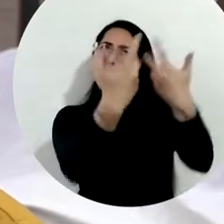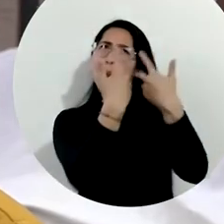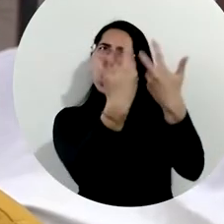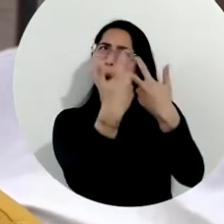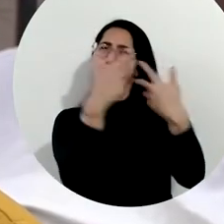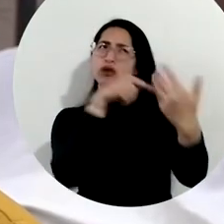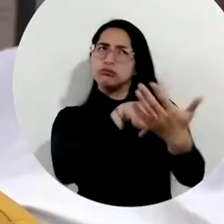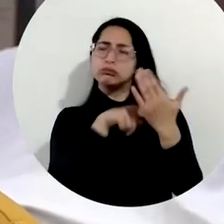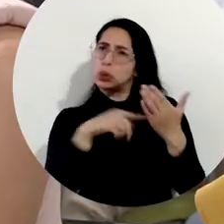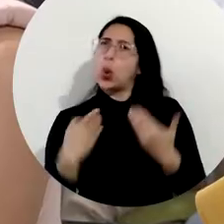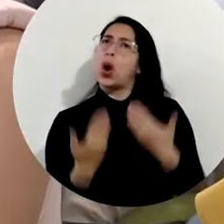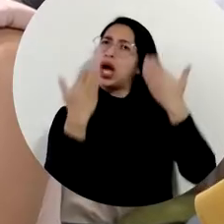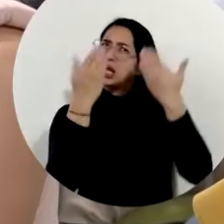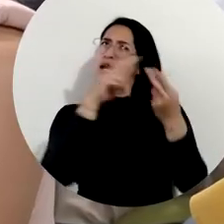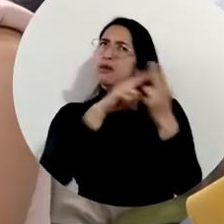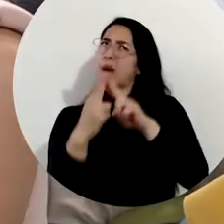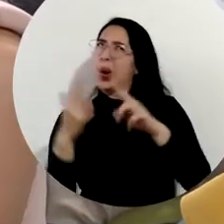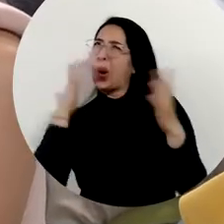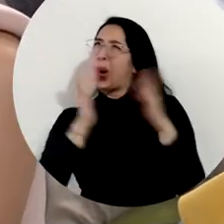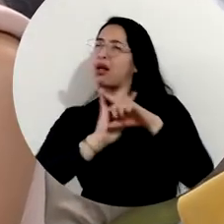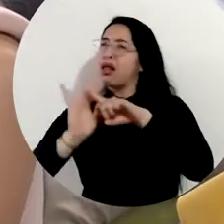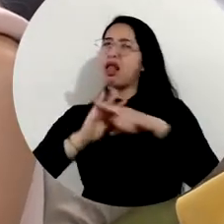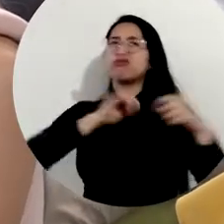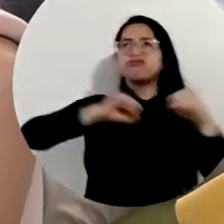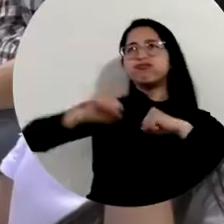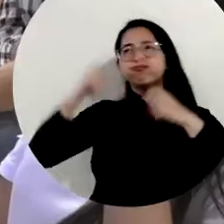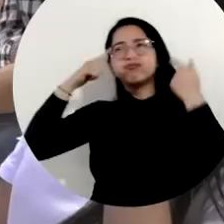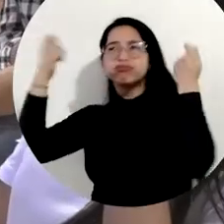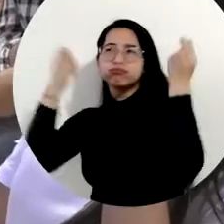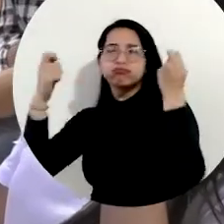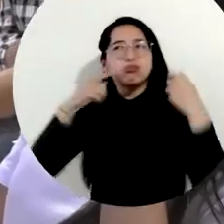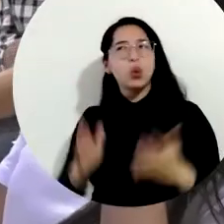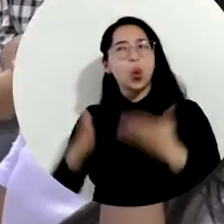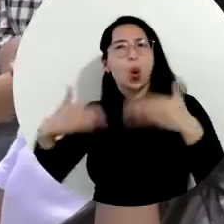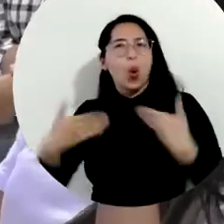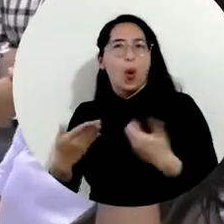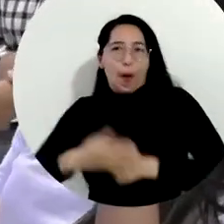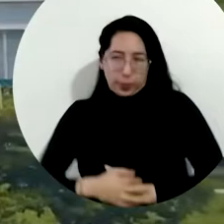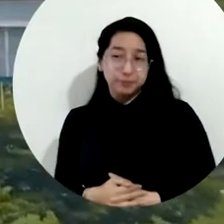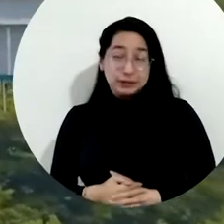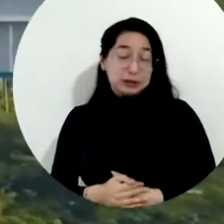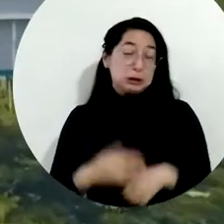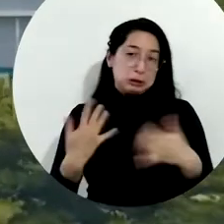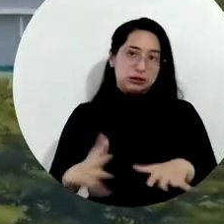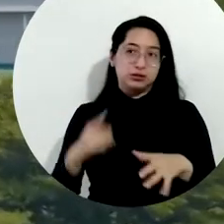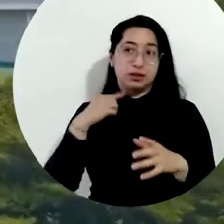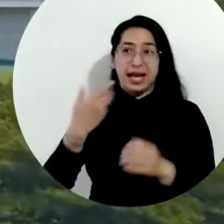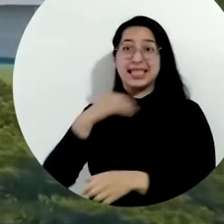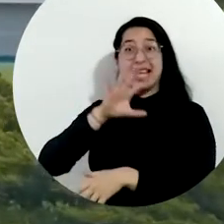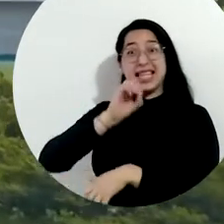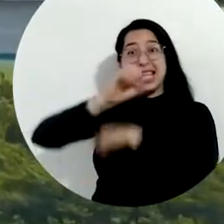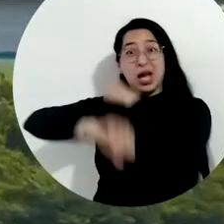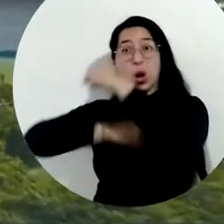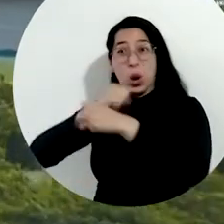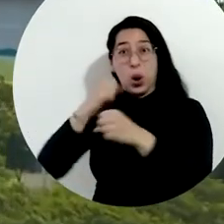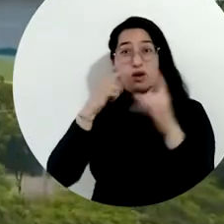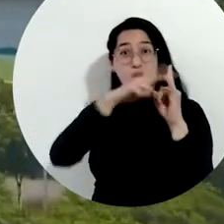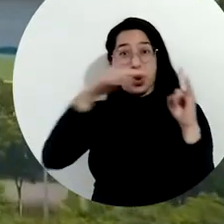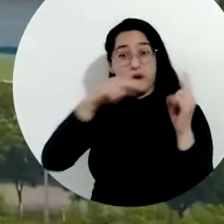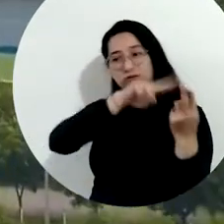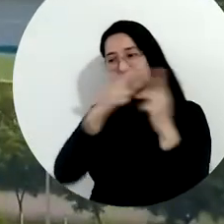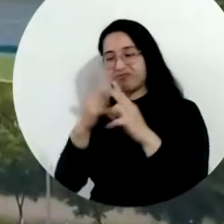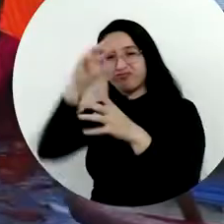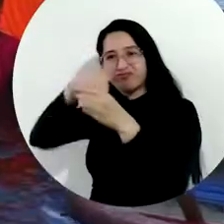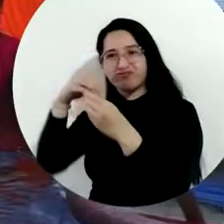camino para ir formando y ocupar un final o buscar una alternativa nueva para nosotros. En estas 5 décadas, Unimagdalena, a través de